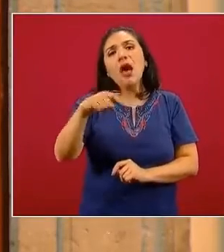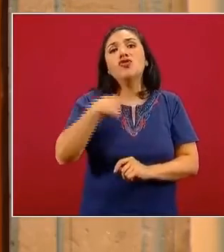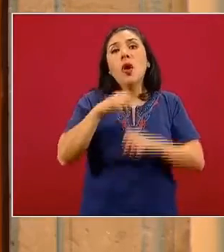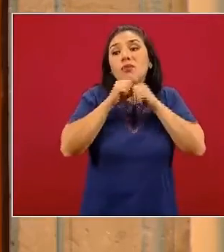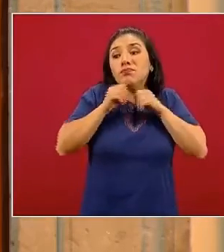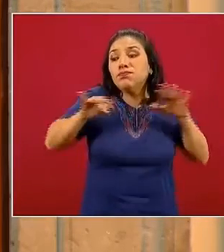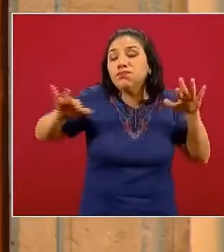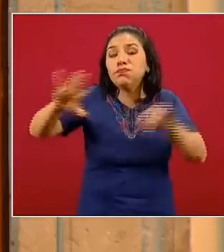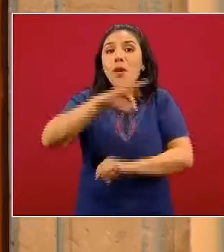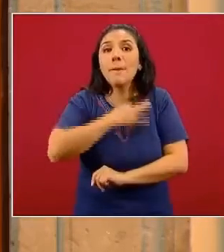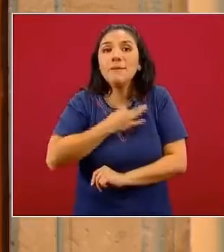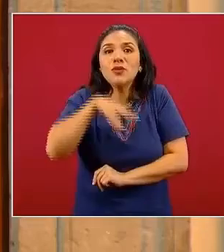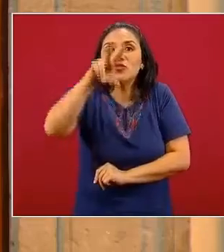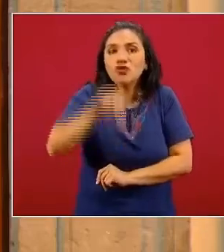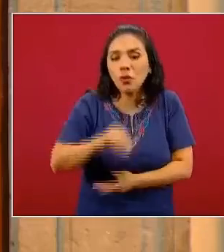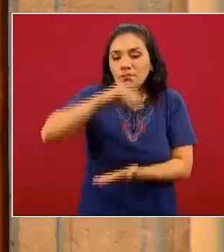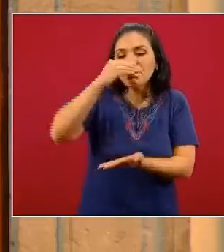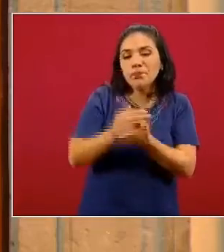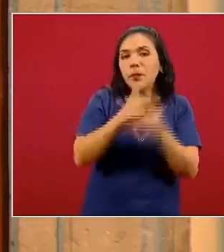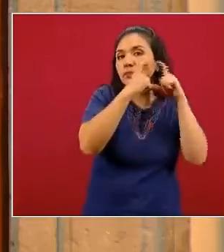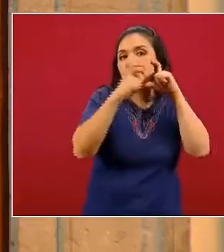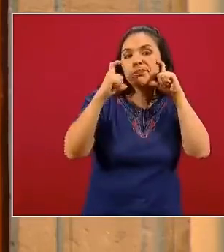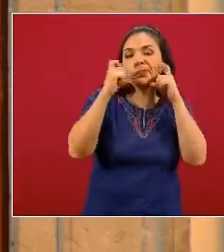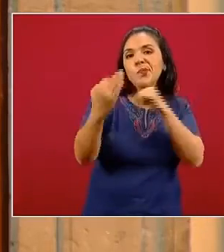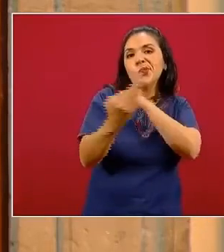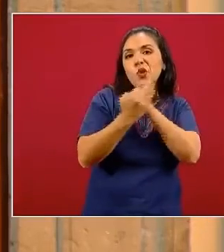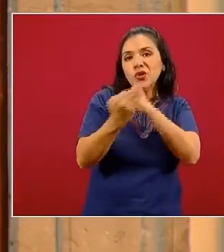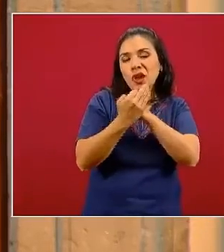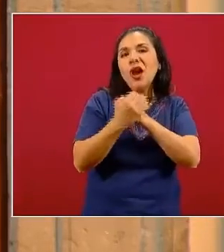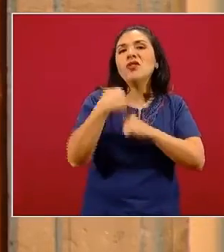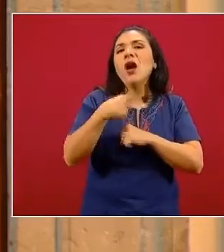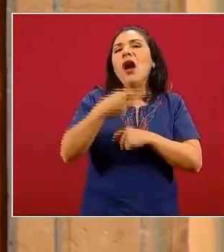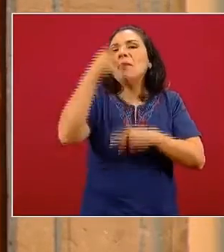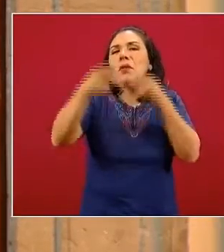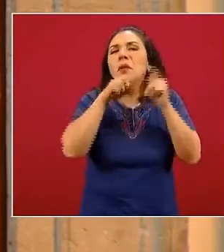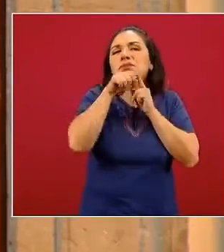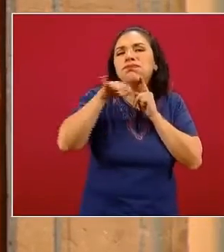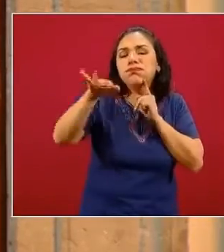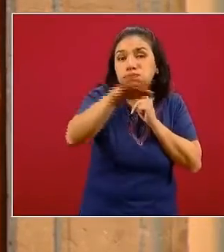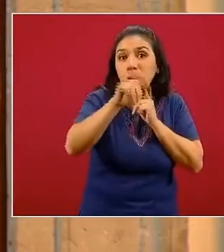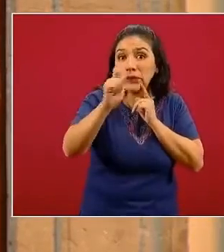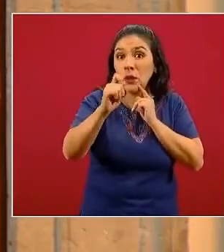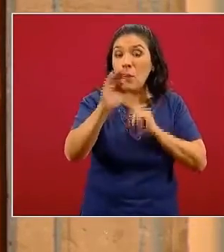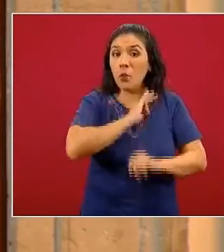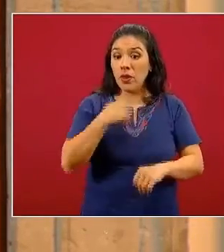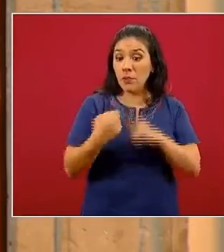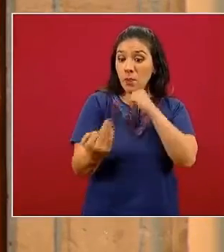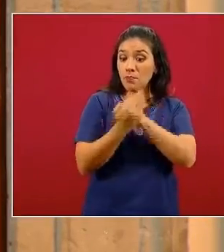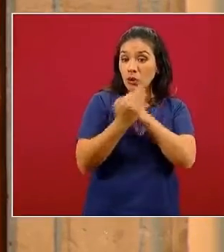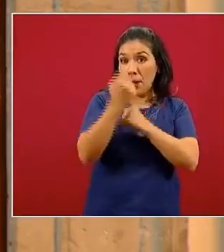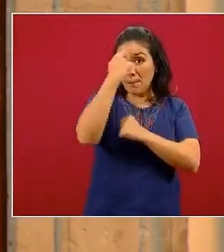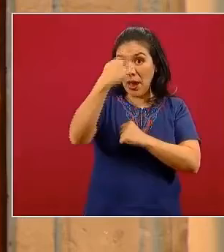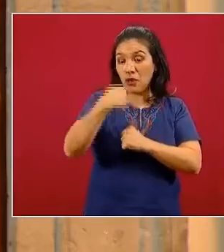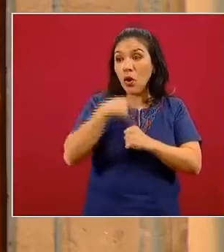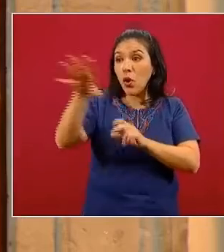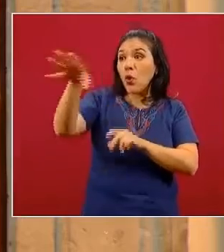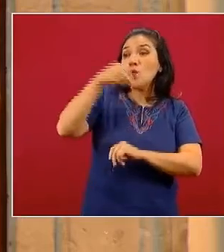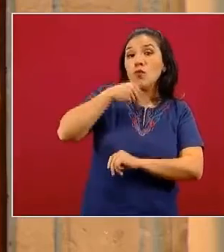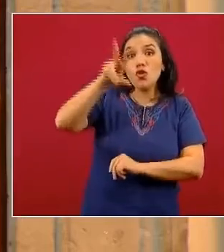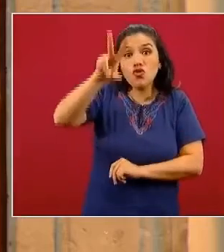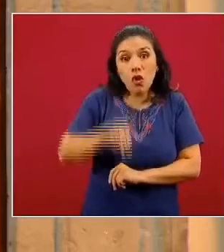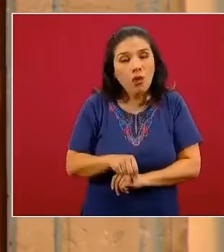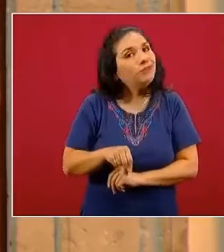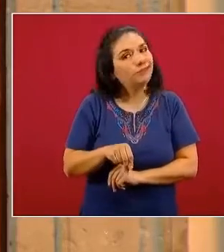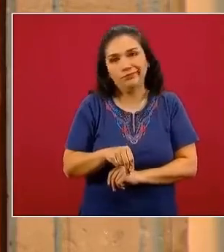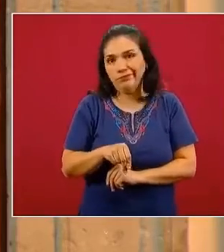propagar los virus a partir de las secreciones respiratorias. No es una barrera de protección a uno mismo, tengamos